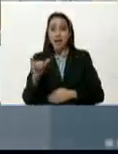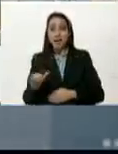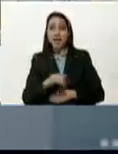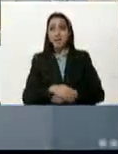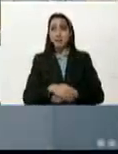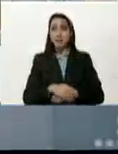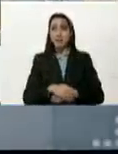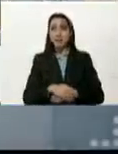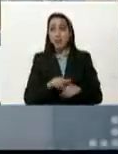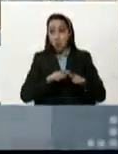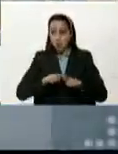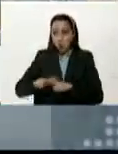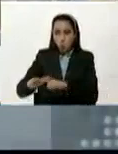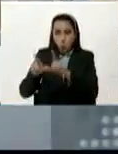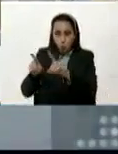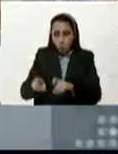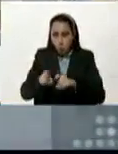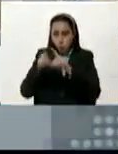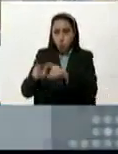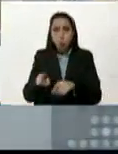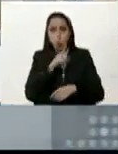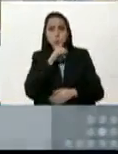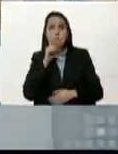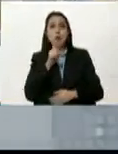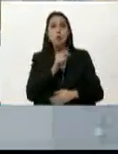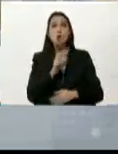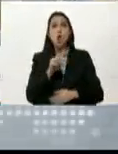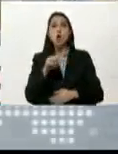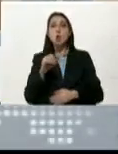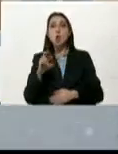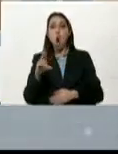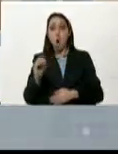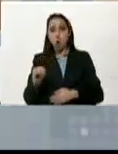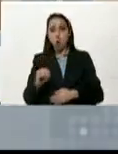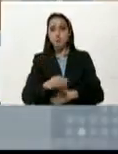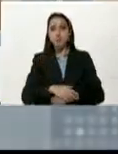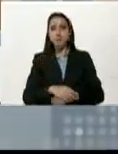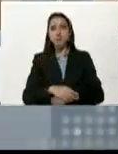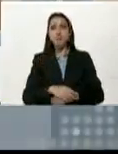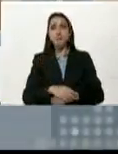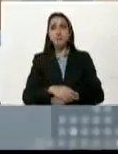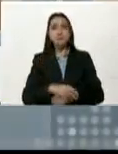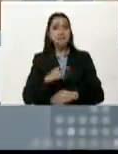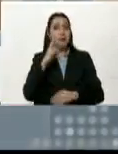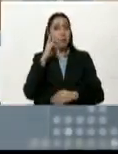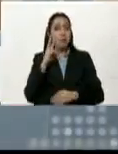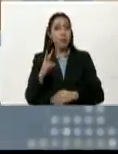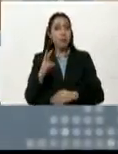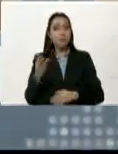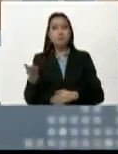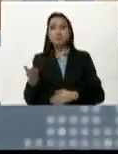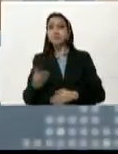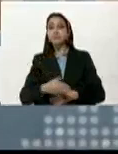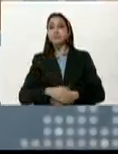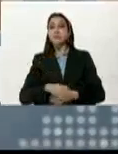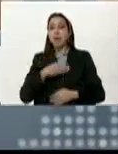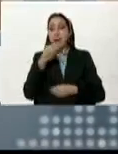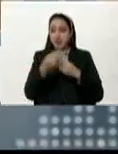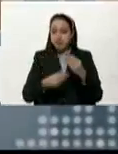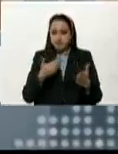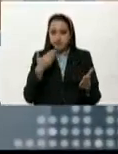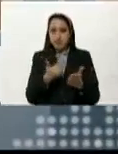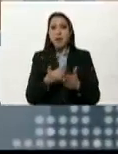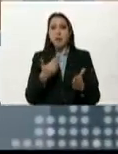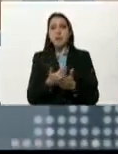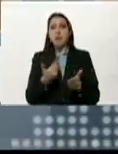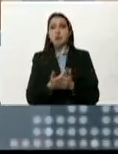en la finca tonoro allá vamos observar y hacer testigos